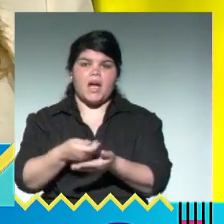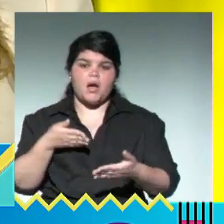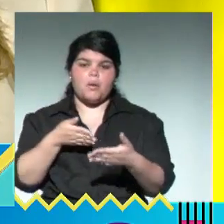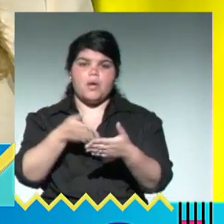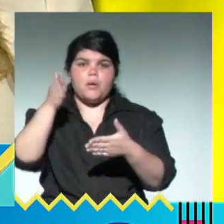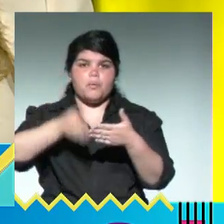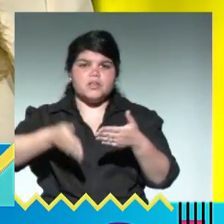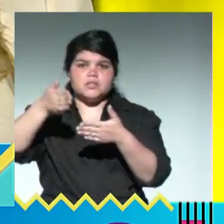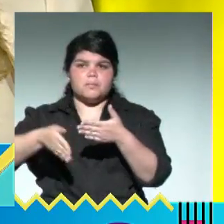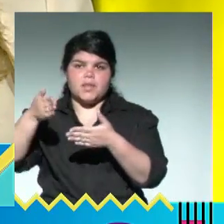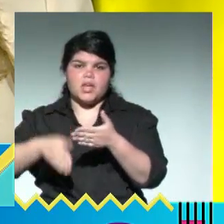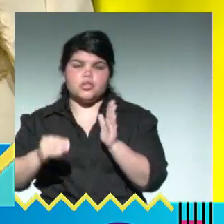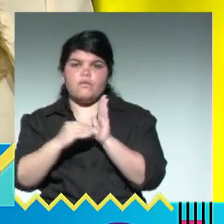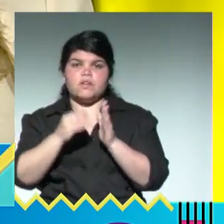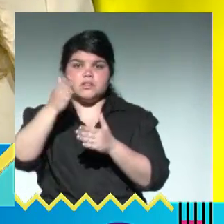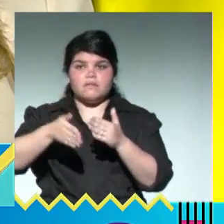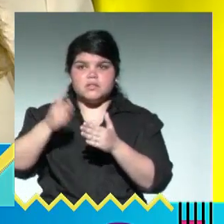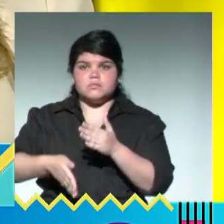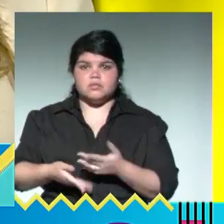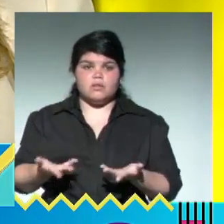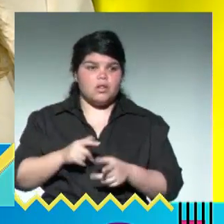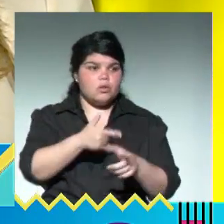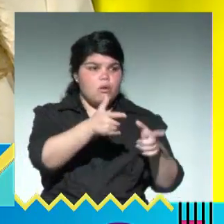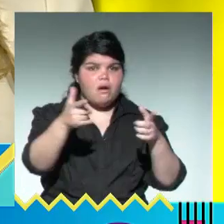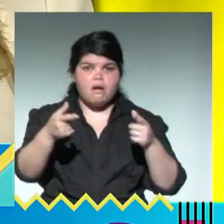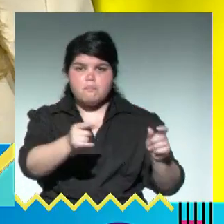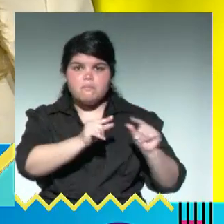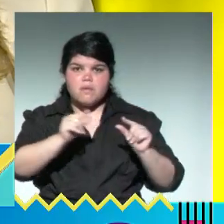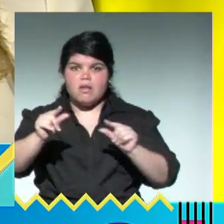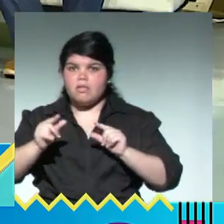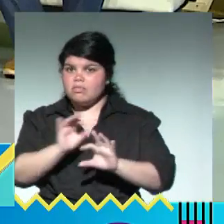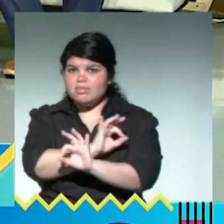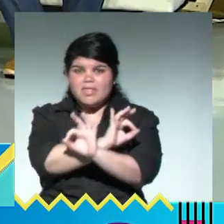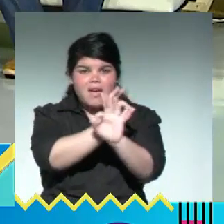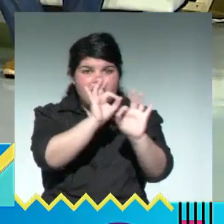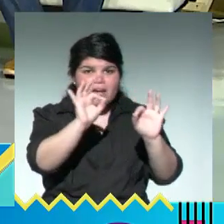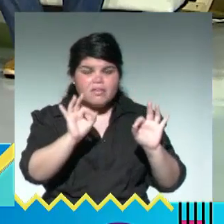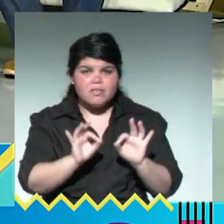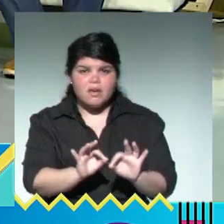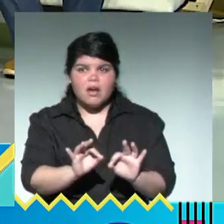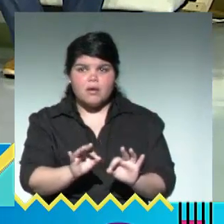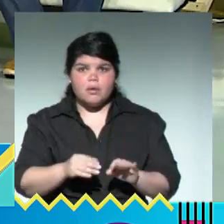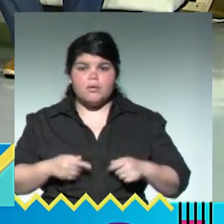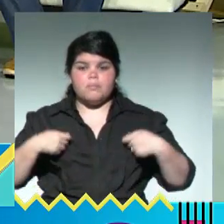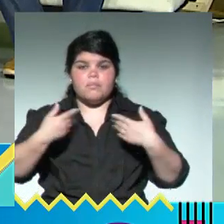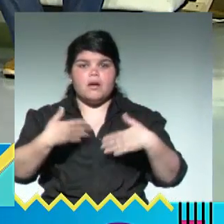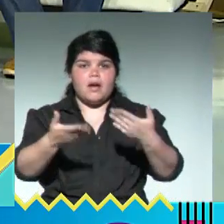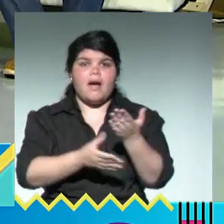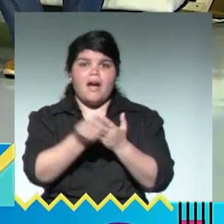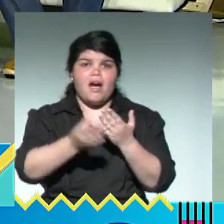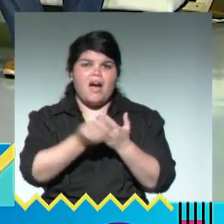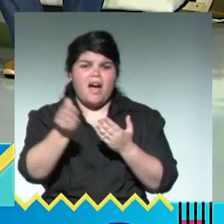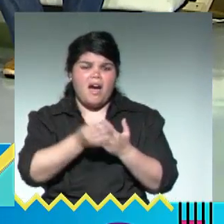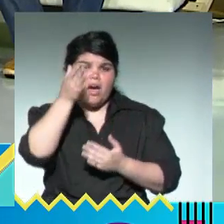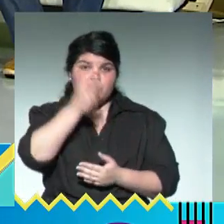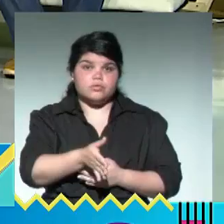no quedaba otra. Si nadie te presta en el mercado de capitales voluntarios para seguir financiando el exceso de gasto, te lo presta